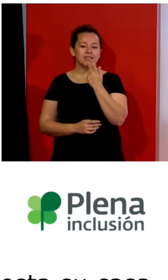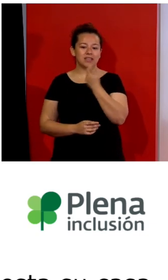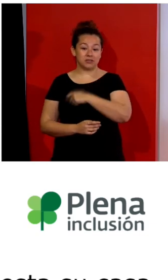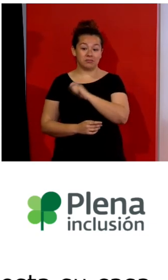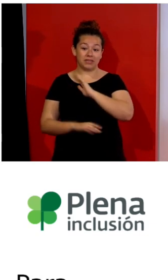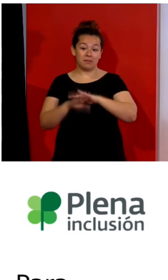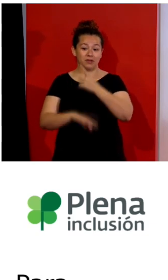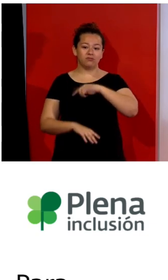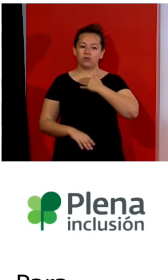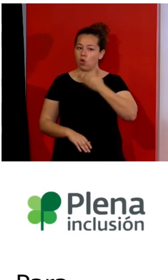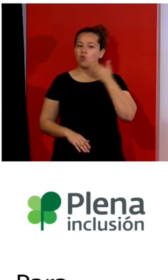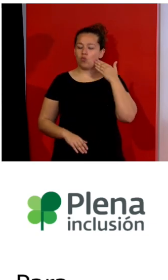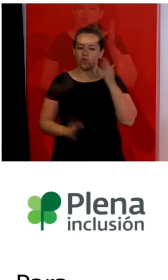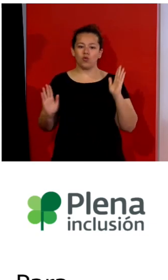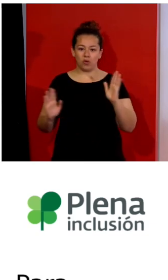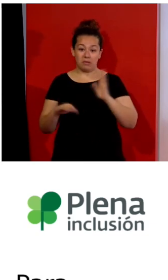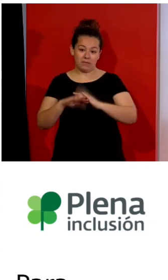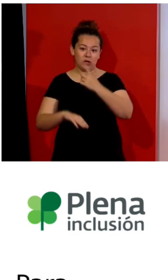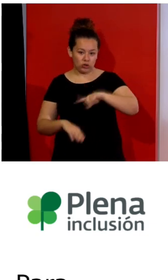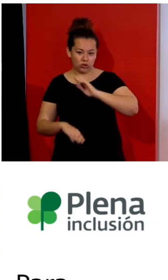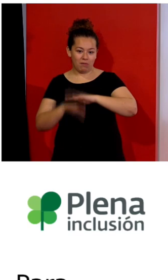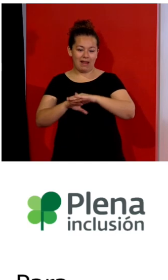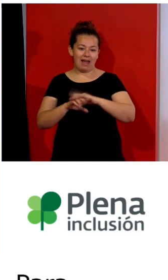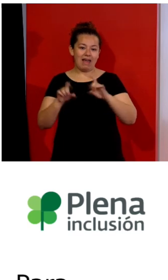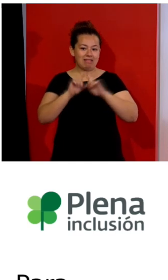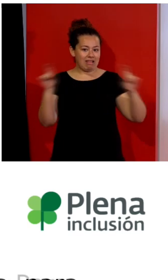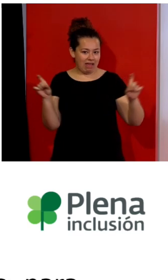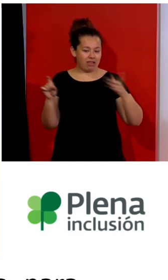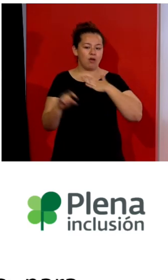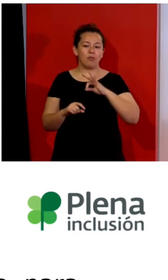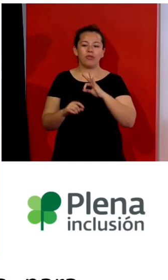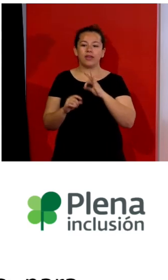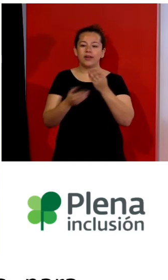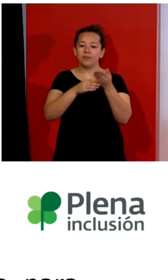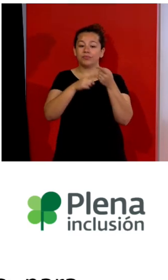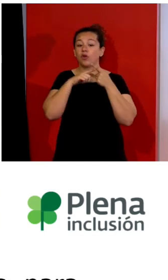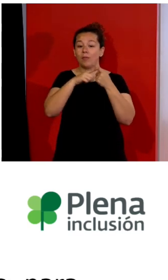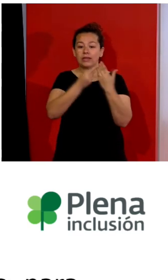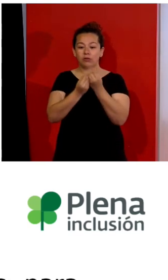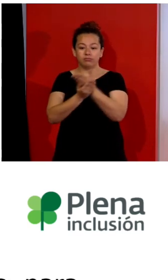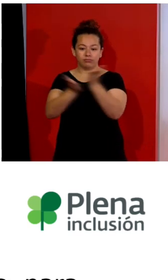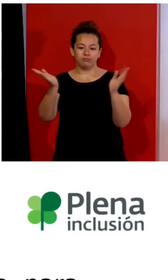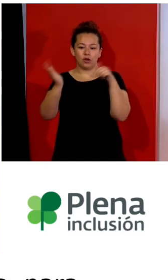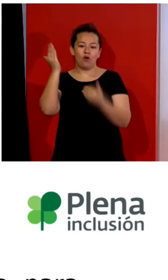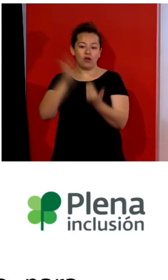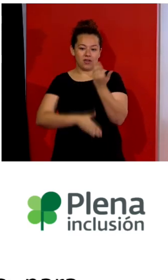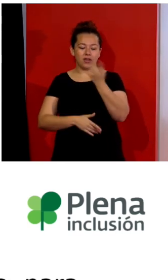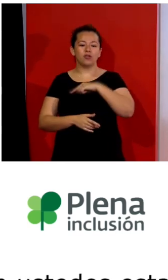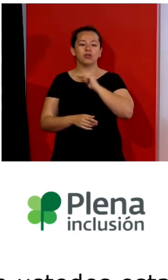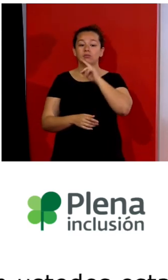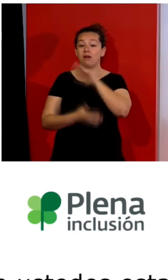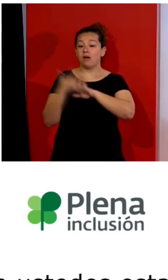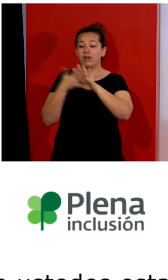orgullo, para nosotros, para nuestra entidad, poder compartir con todos ustedes esta jornada en la que vamos a hablar de